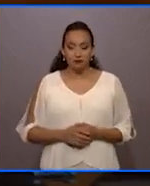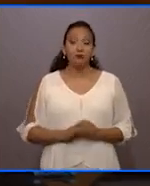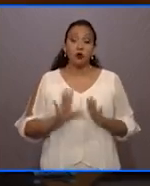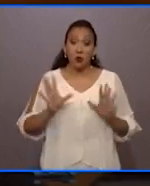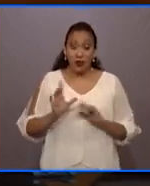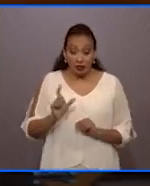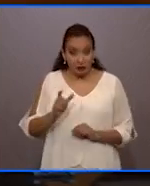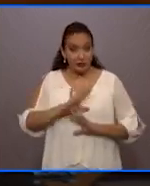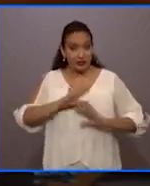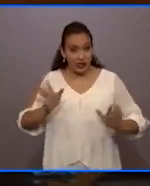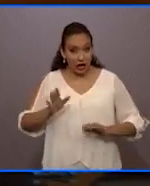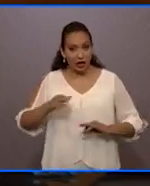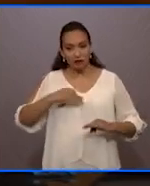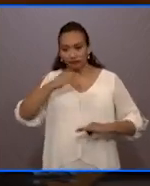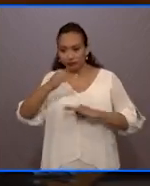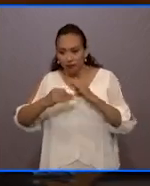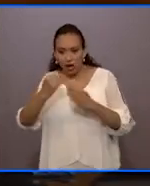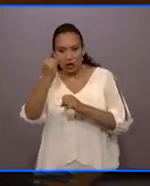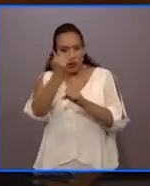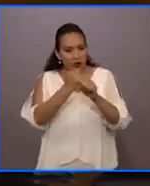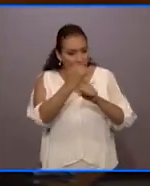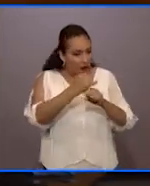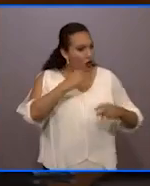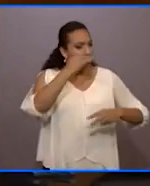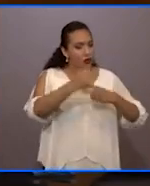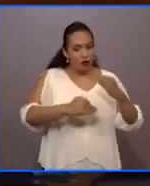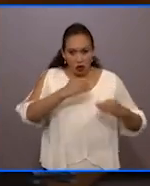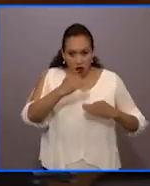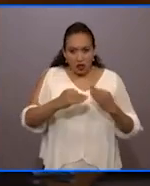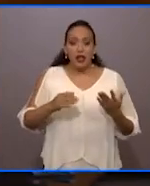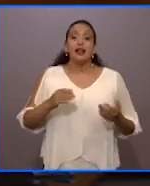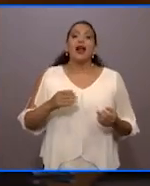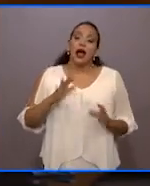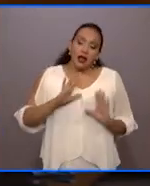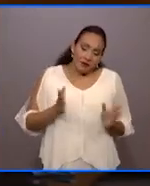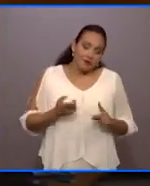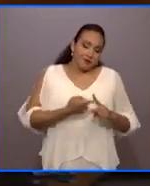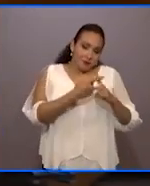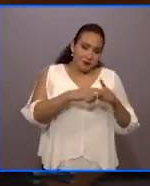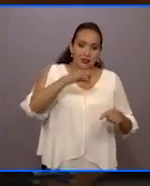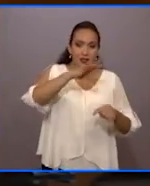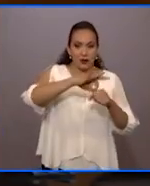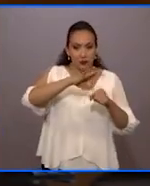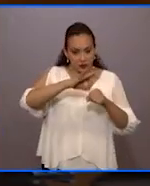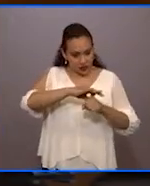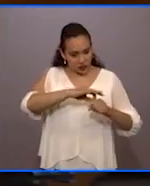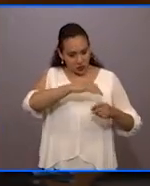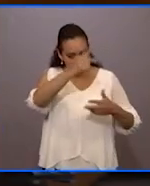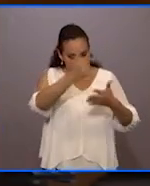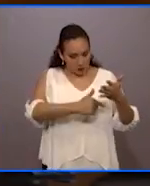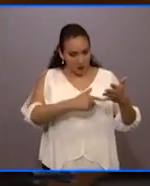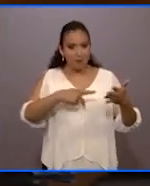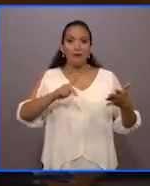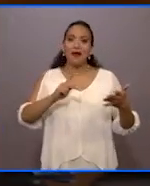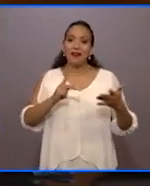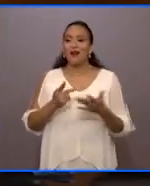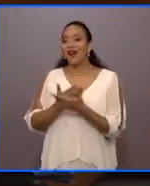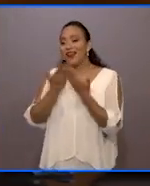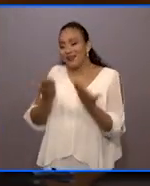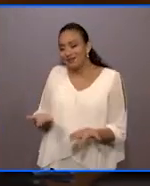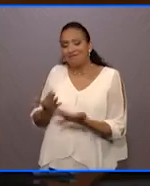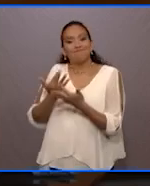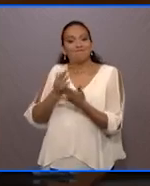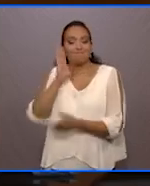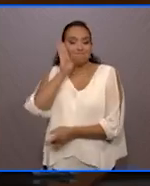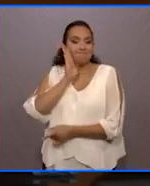precedente que tiene una votación calificada, esperamos a los ministros, porque la falta